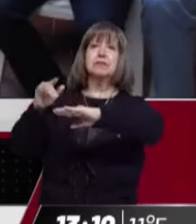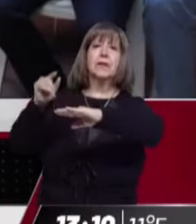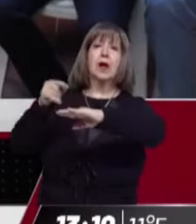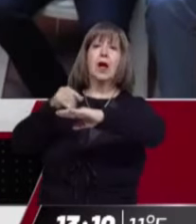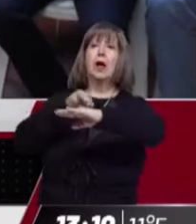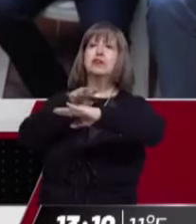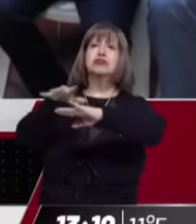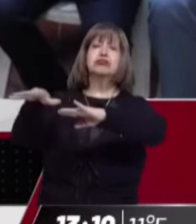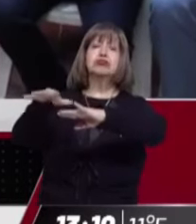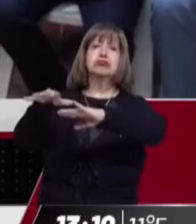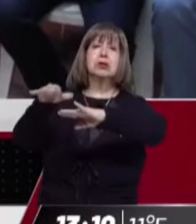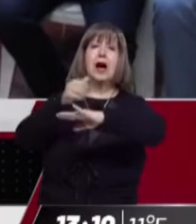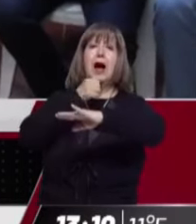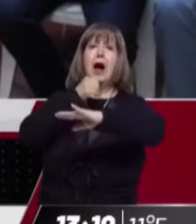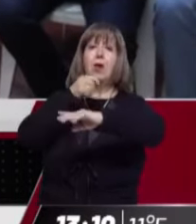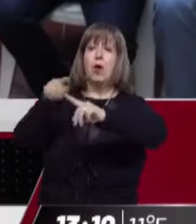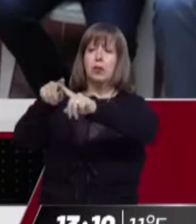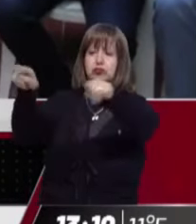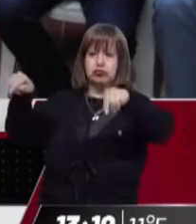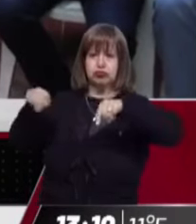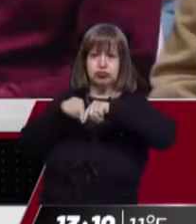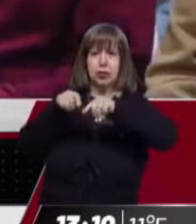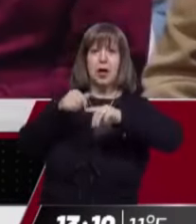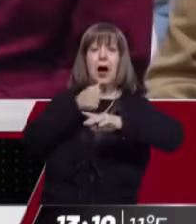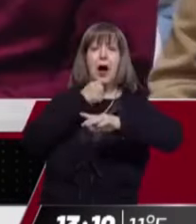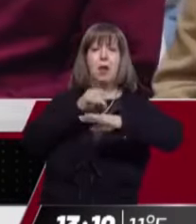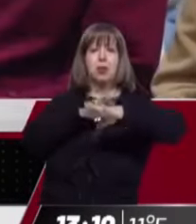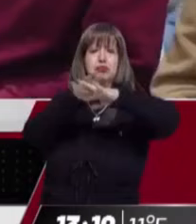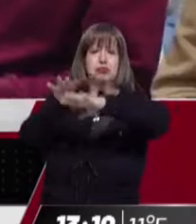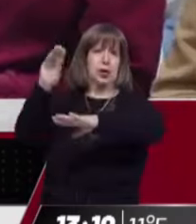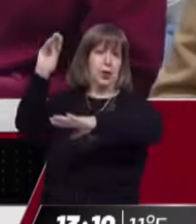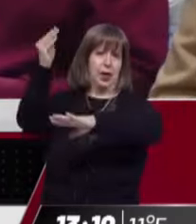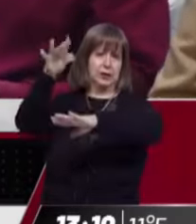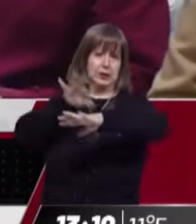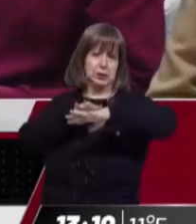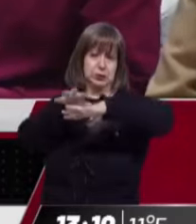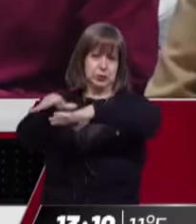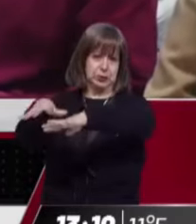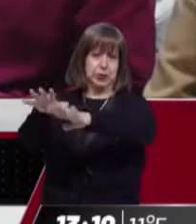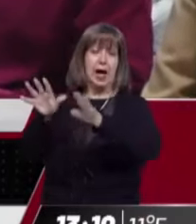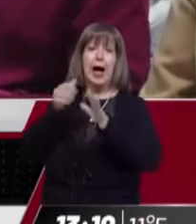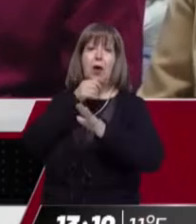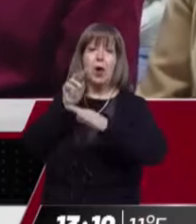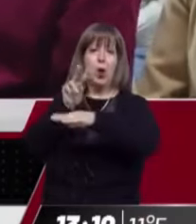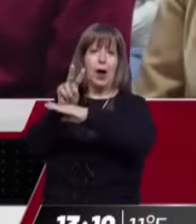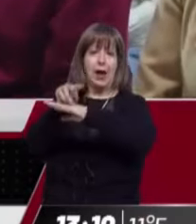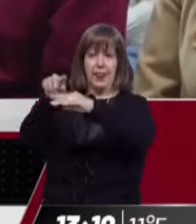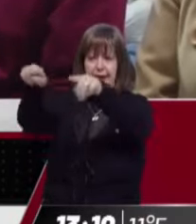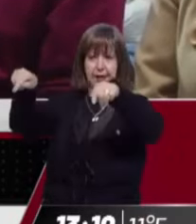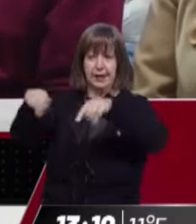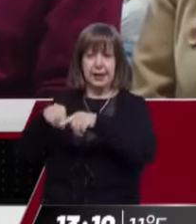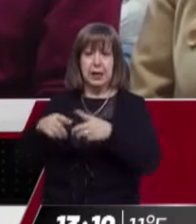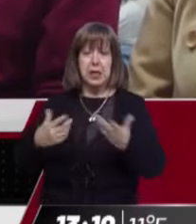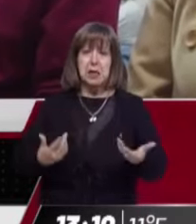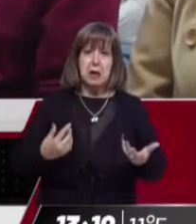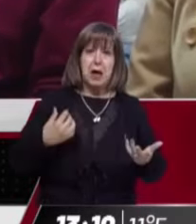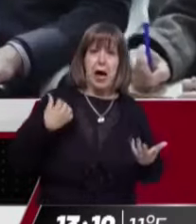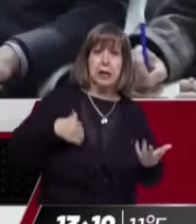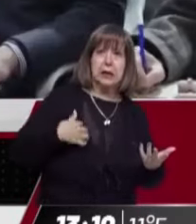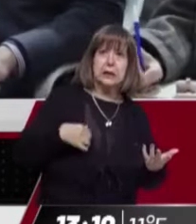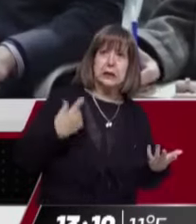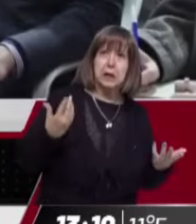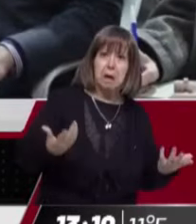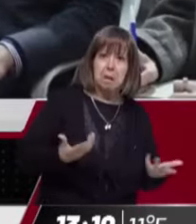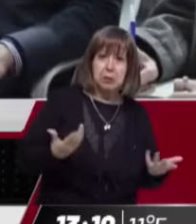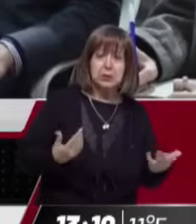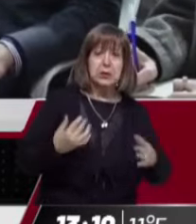Sí. embalso toda el agua, la manejo de acuerdo a mis necesidades. Como resultado de ello, secamos